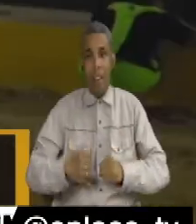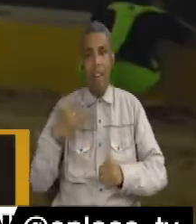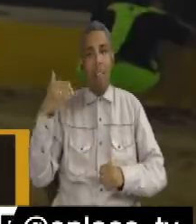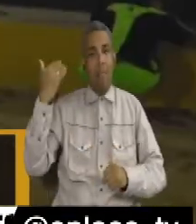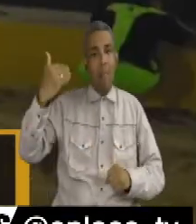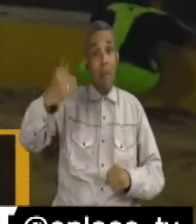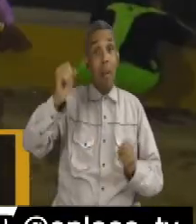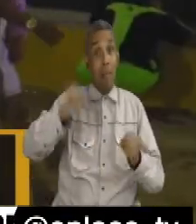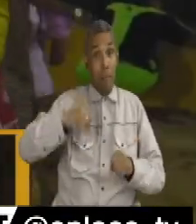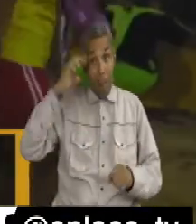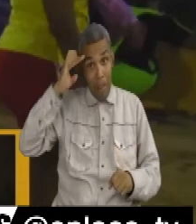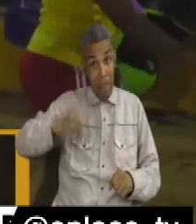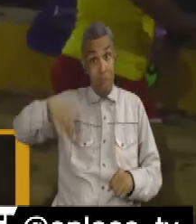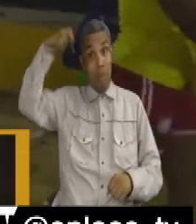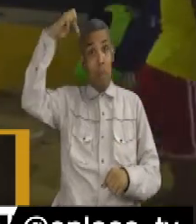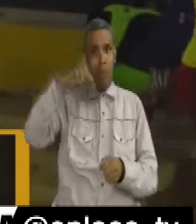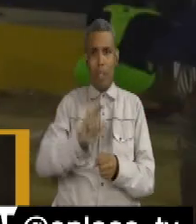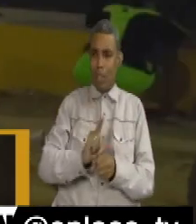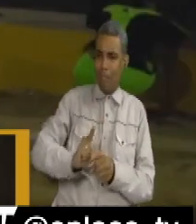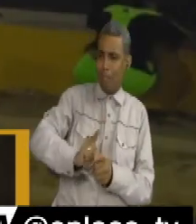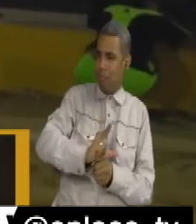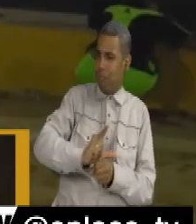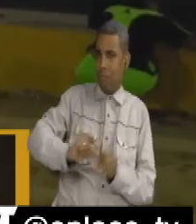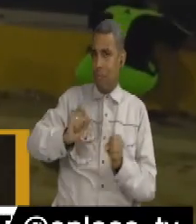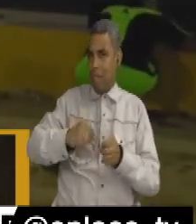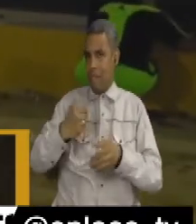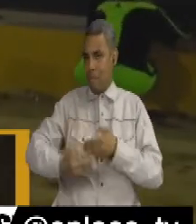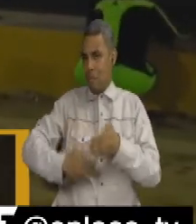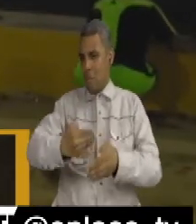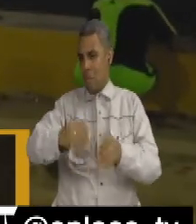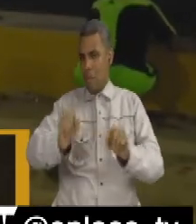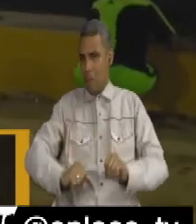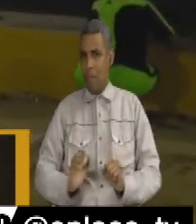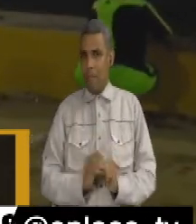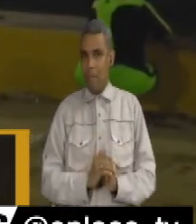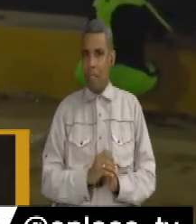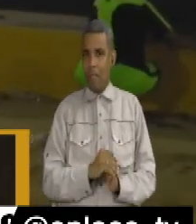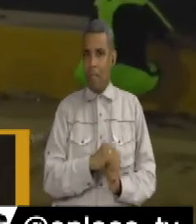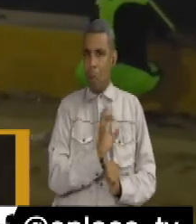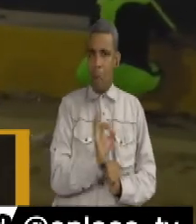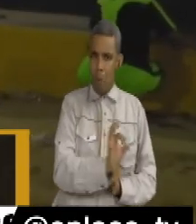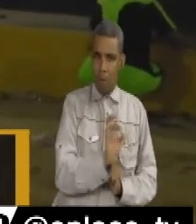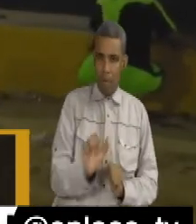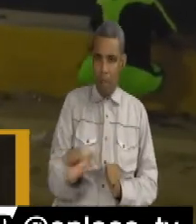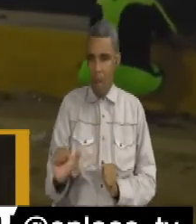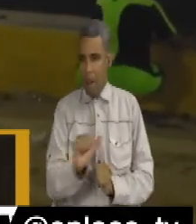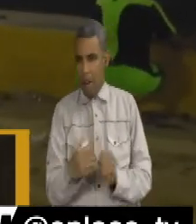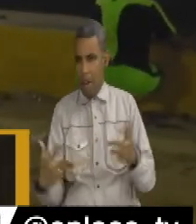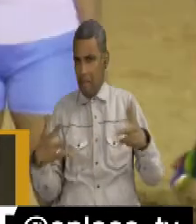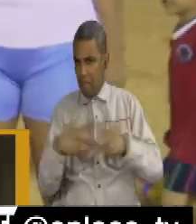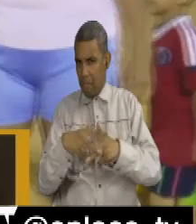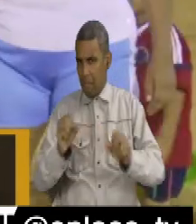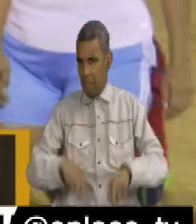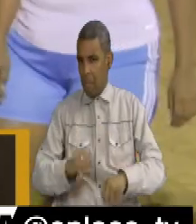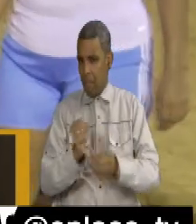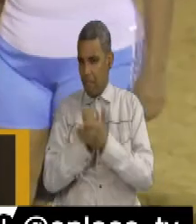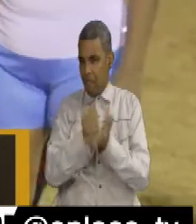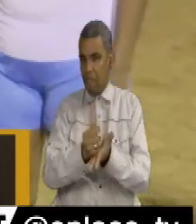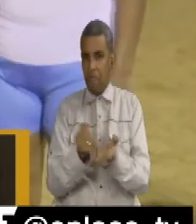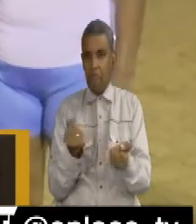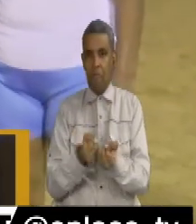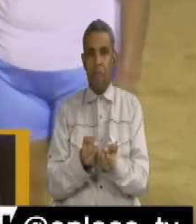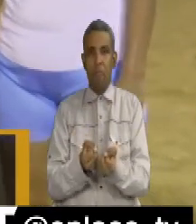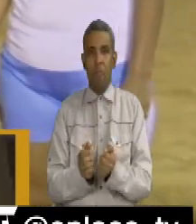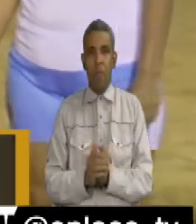profesionalismo paso a paso y cumplir los objetivos tanto del club como de nuestros patrocinadores. Con estos encuentros,